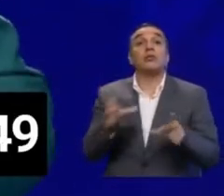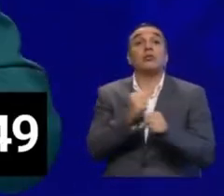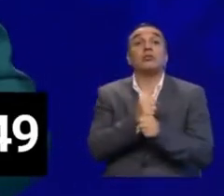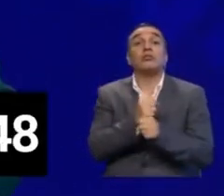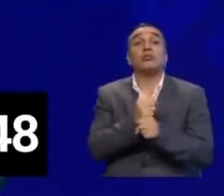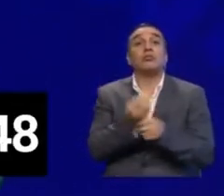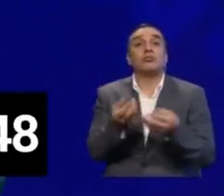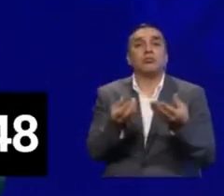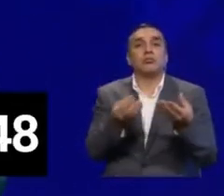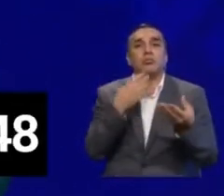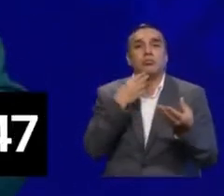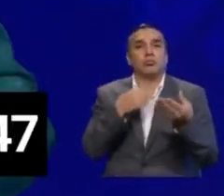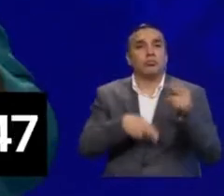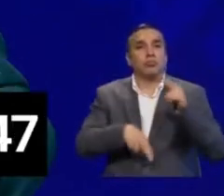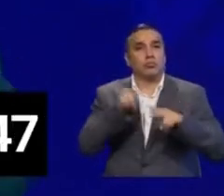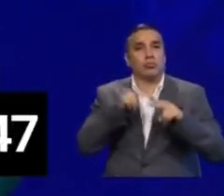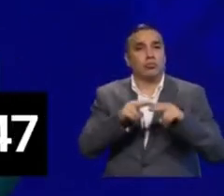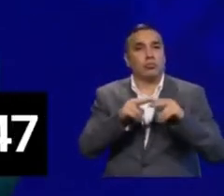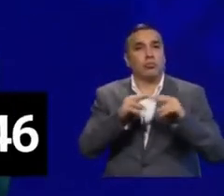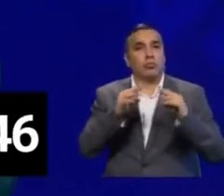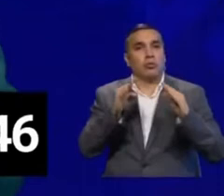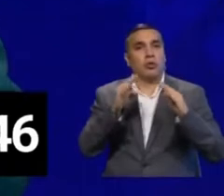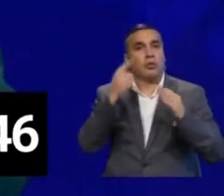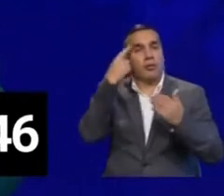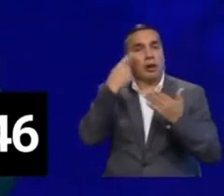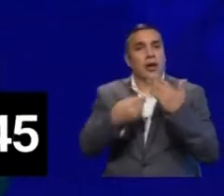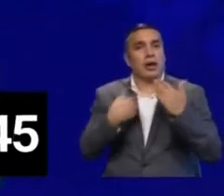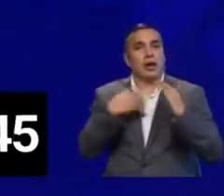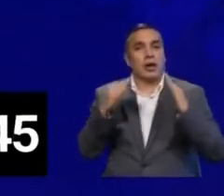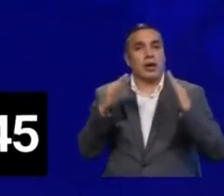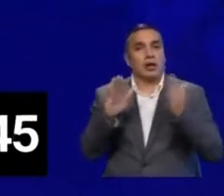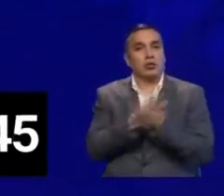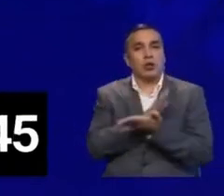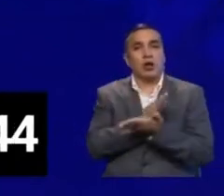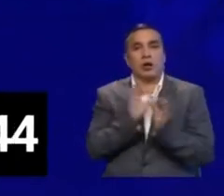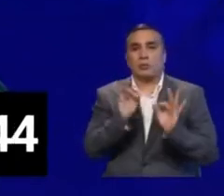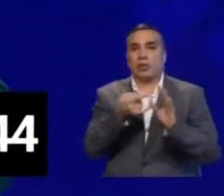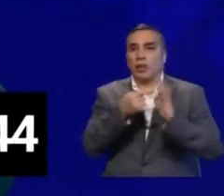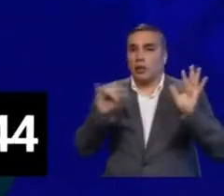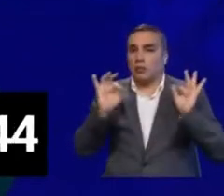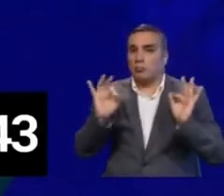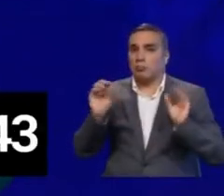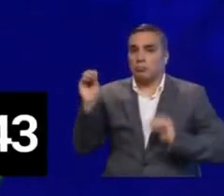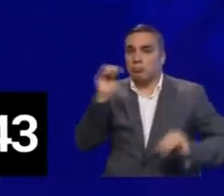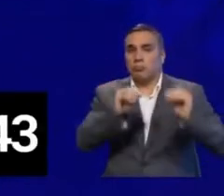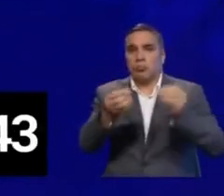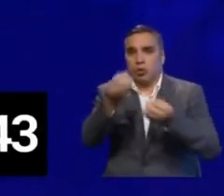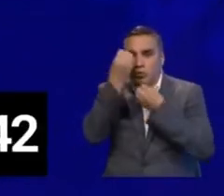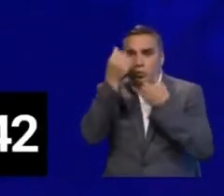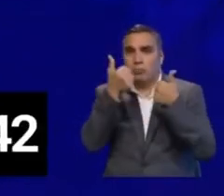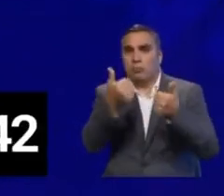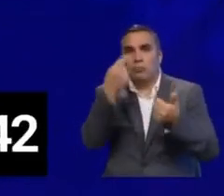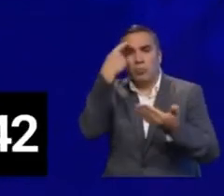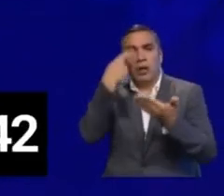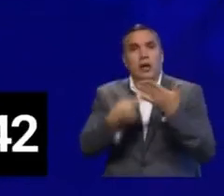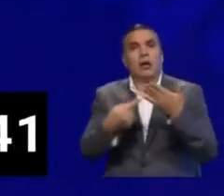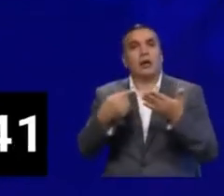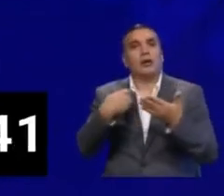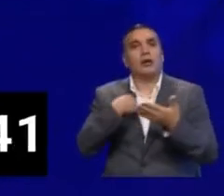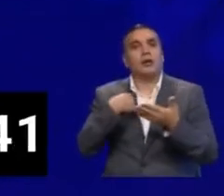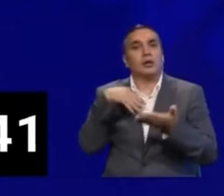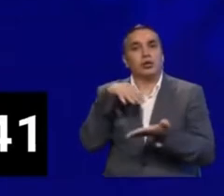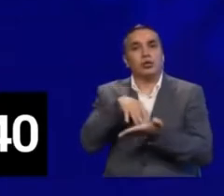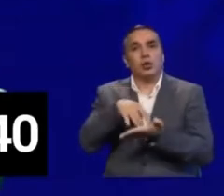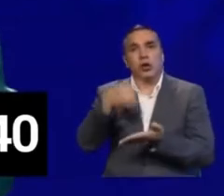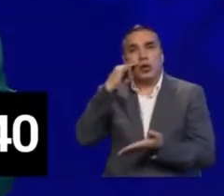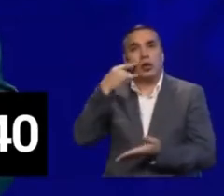infraestructura, fortalecer la infraestructura para tener escuelas preparadas con tecnología, con información para preparar a nuestros niños y niñas